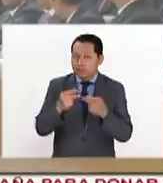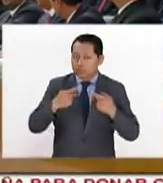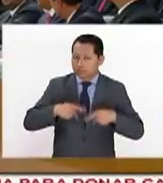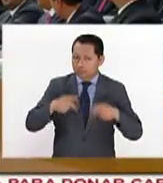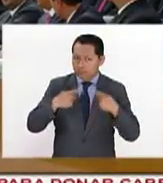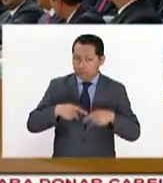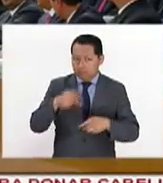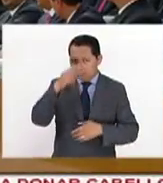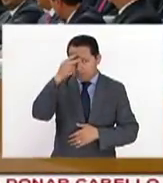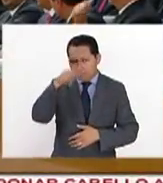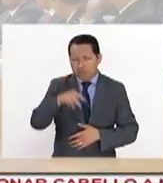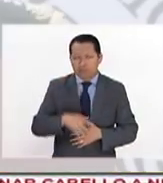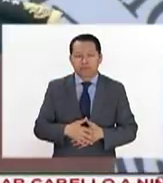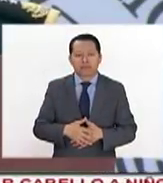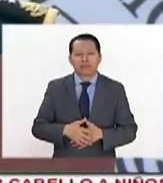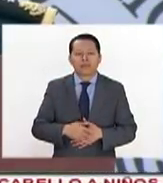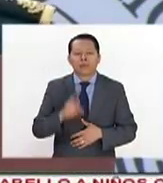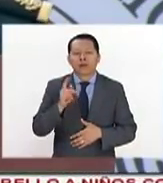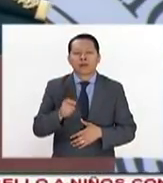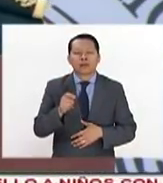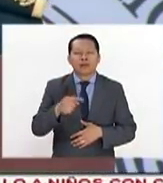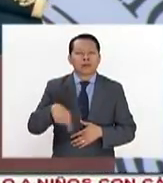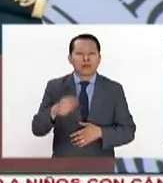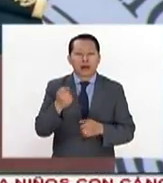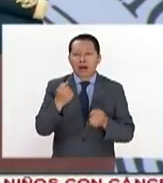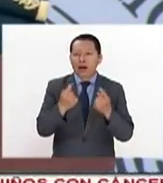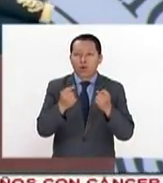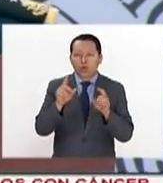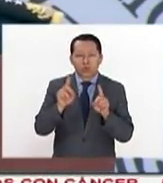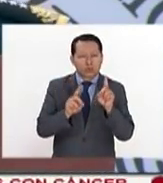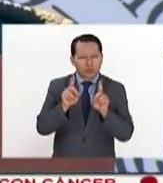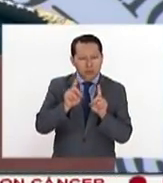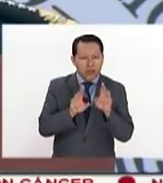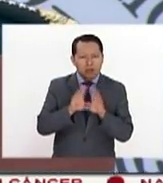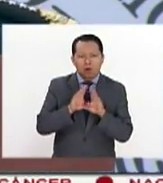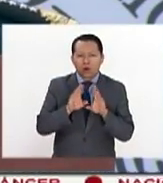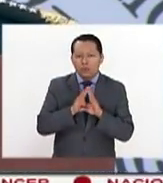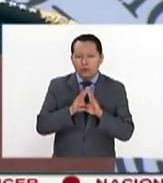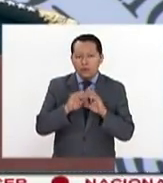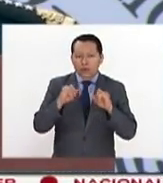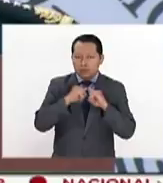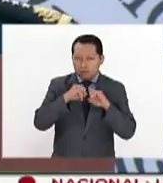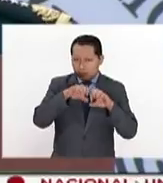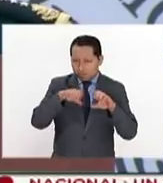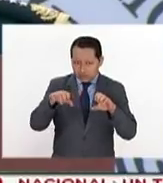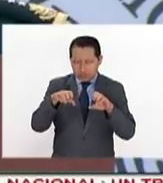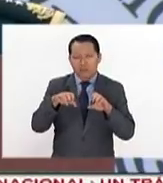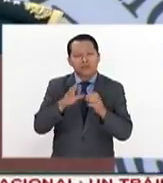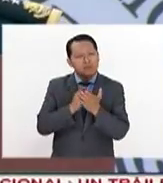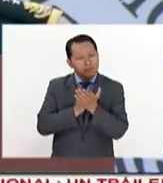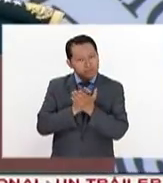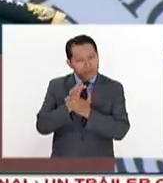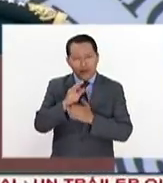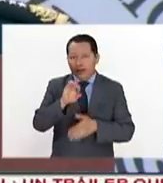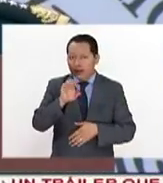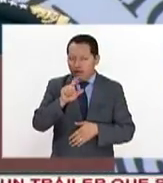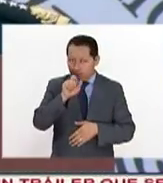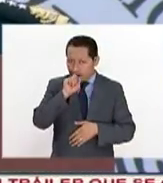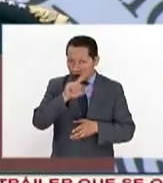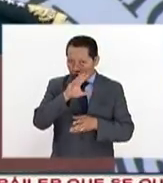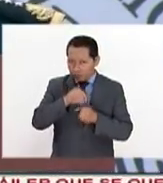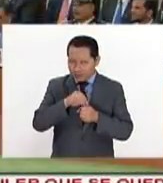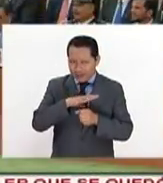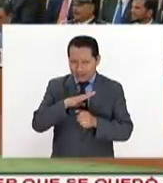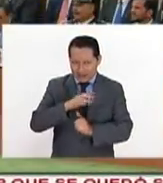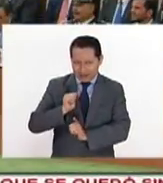mexicanos. Ante quienes ponen en duda la institucionalidad, la lealtad y el actuar de las